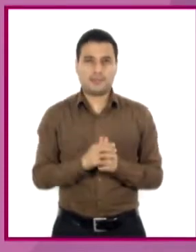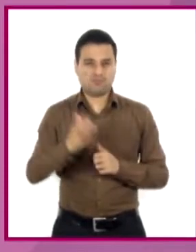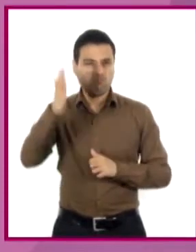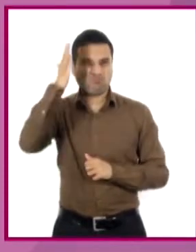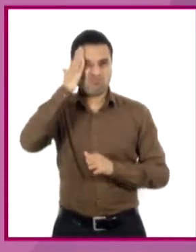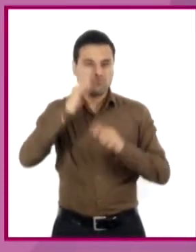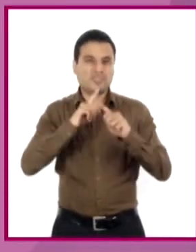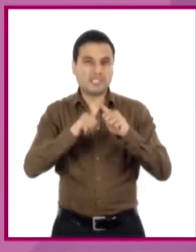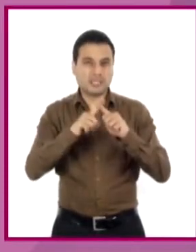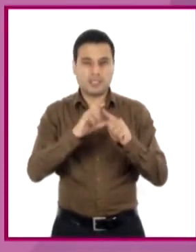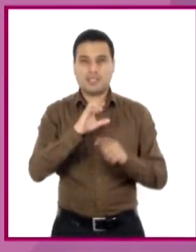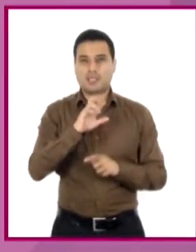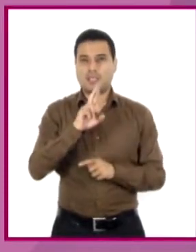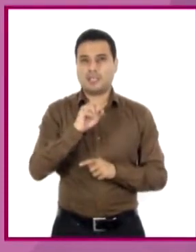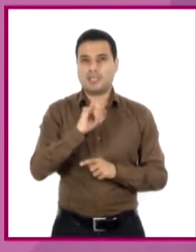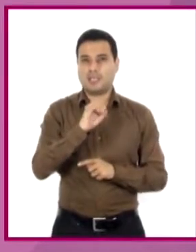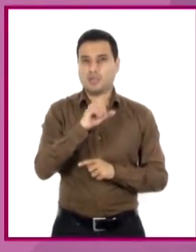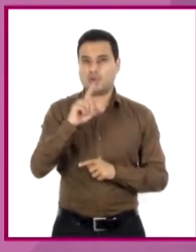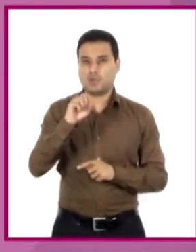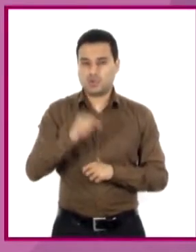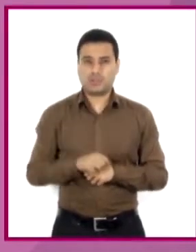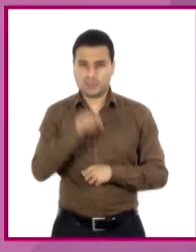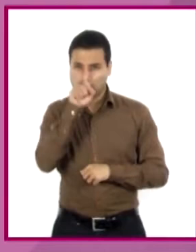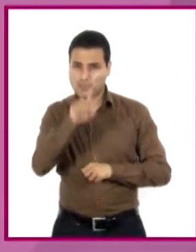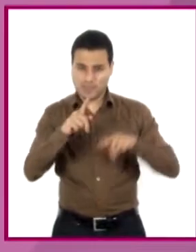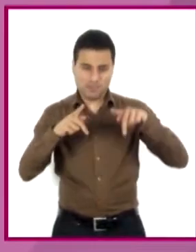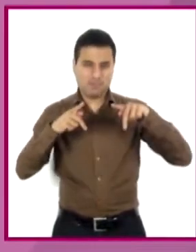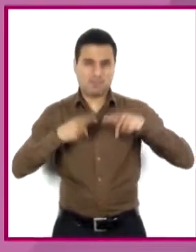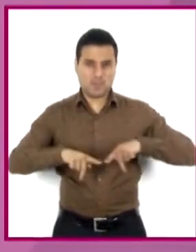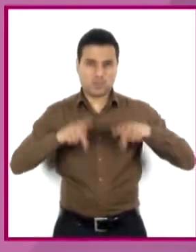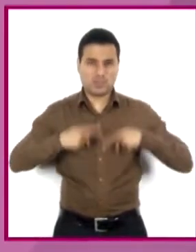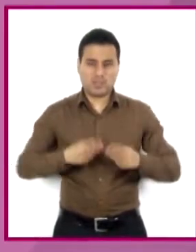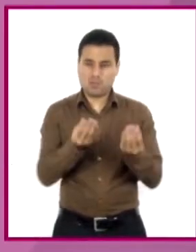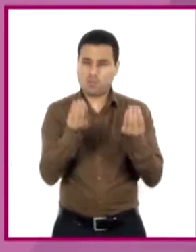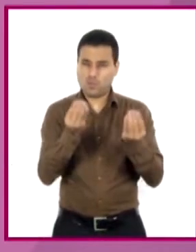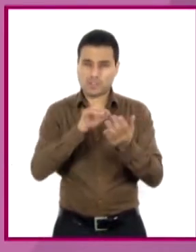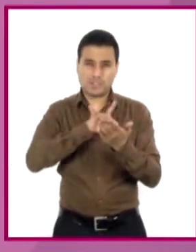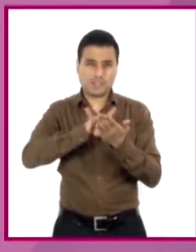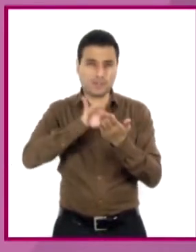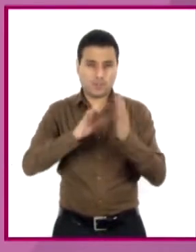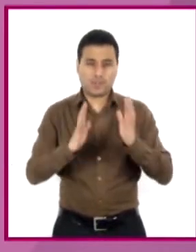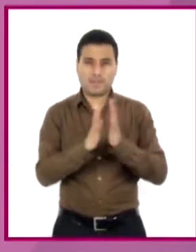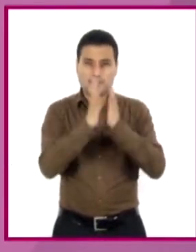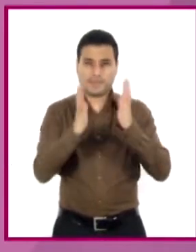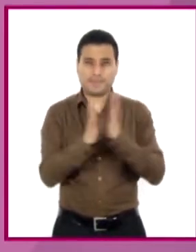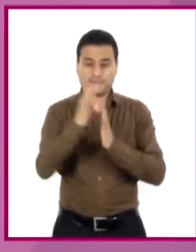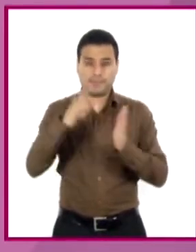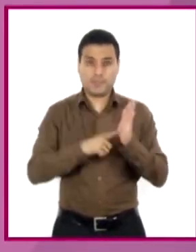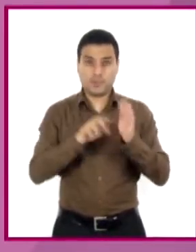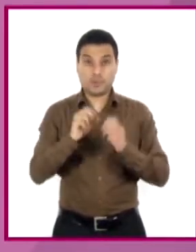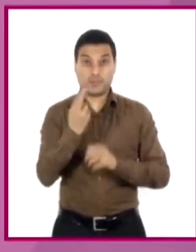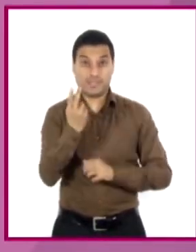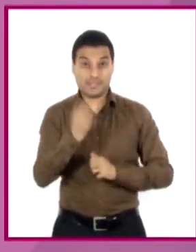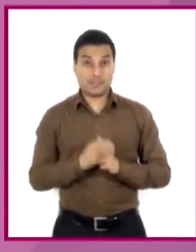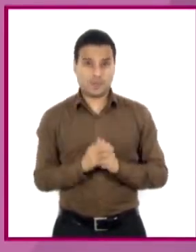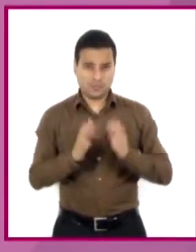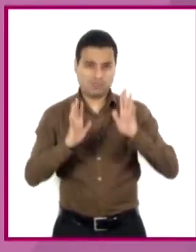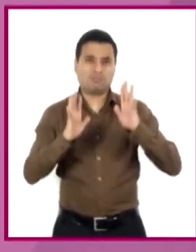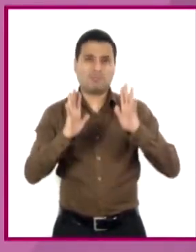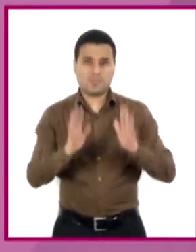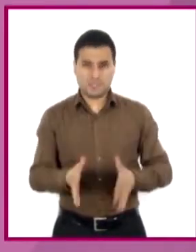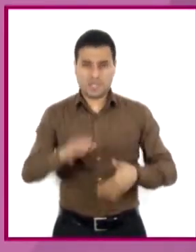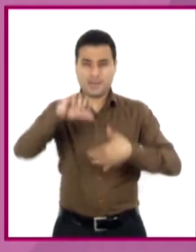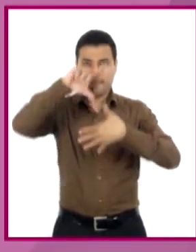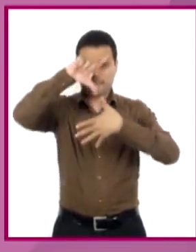los criollos pero apoyadas en movimientos populares. Para 1825, la mayoría de las antiguas